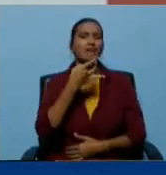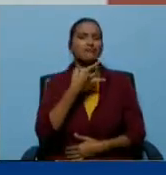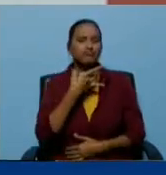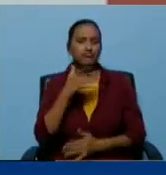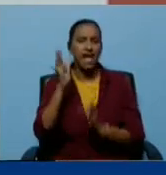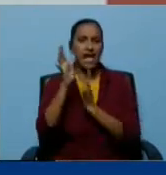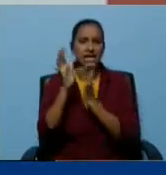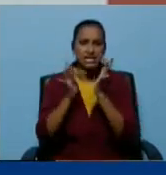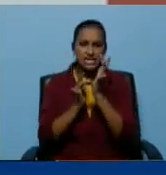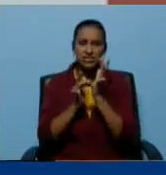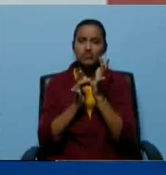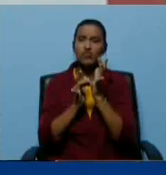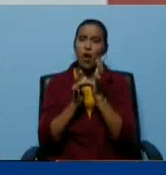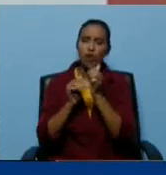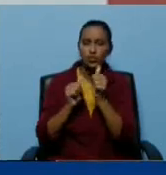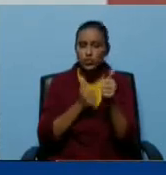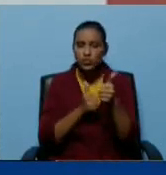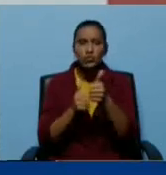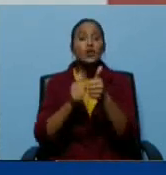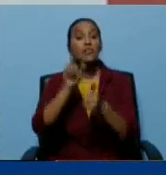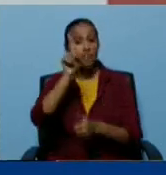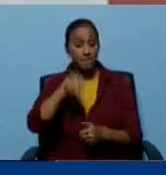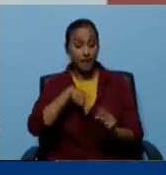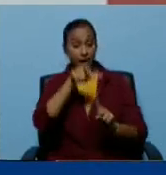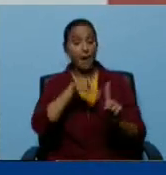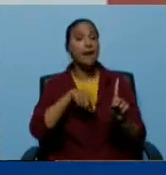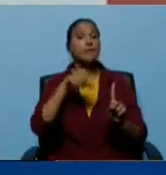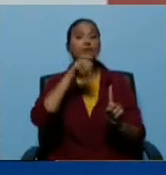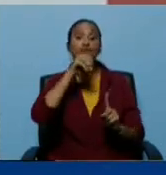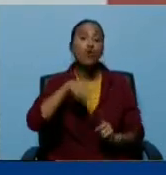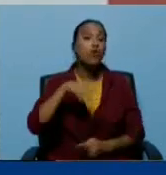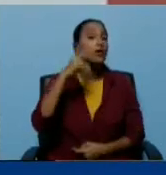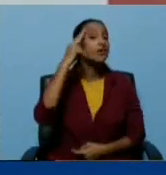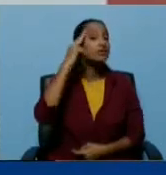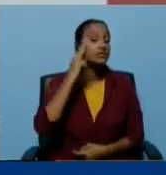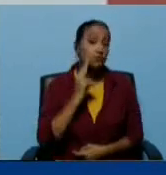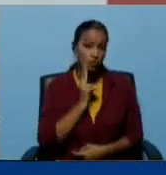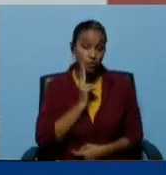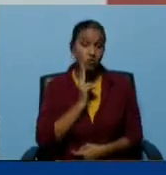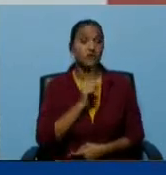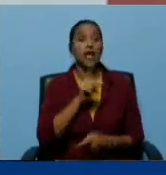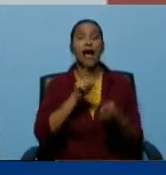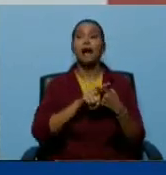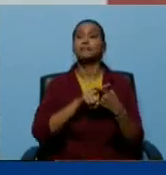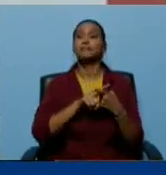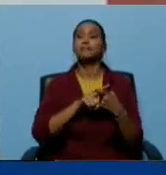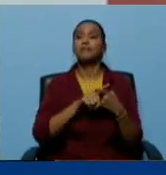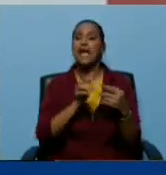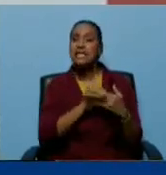incluyendo a nuestros profetas, el libertador Bolívar, el libertador Sucre, el libertador